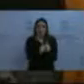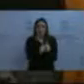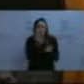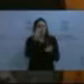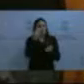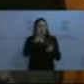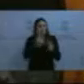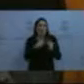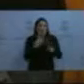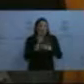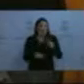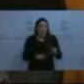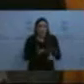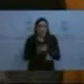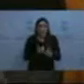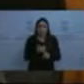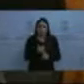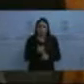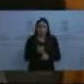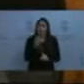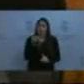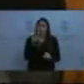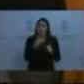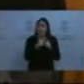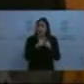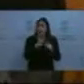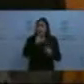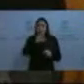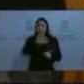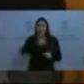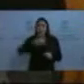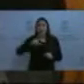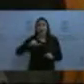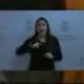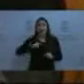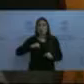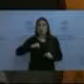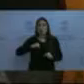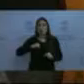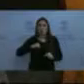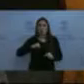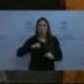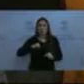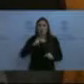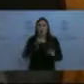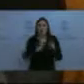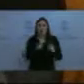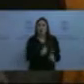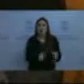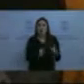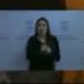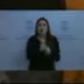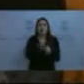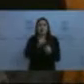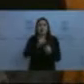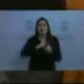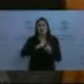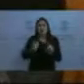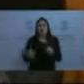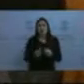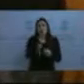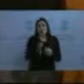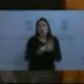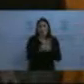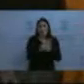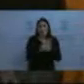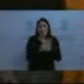Asturias lo está haciendo. Creo que Asturias es la comunidad autónoma que ha incorporado a más dependientes de grado 1 el pasado año, cuando